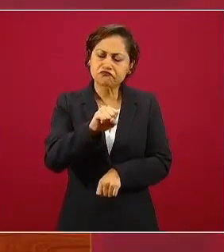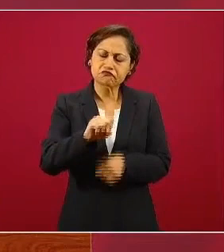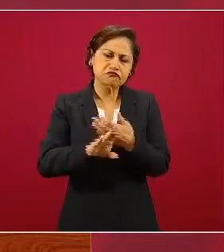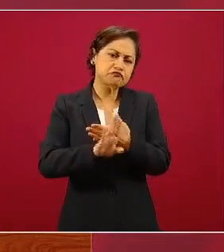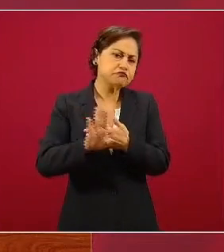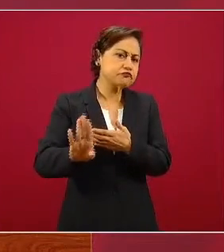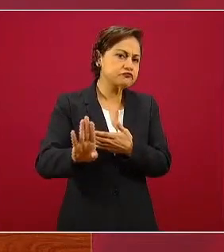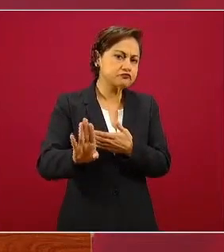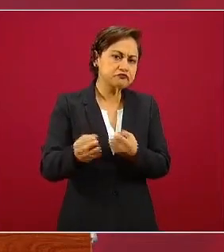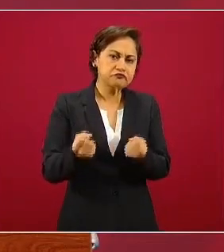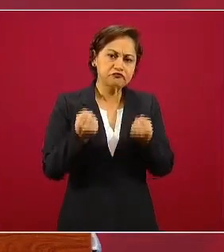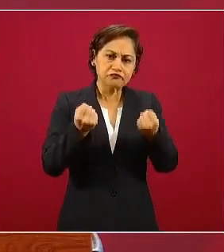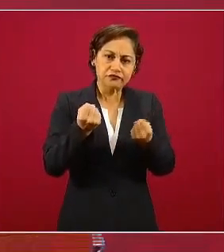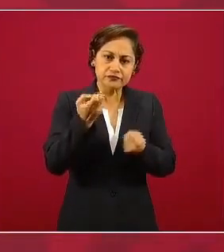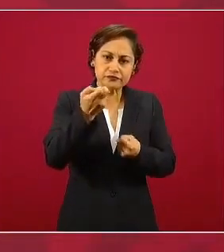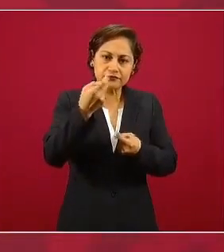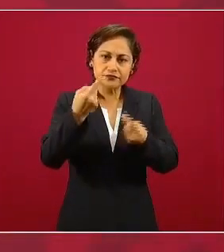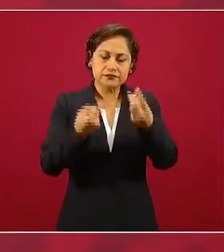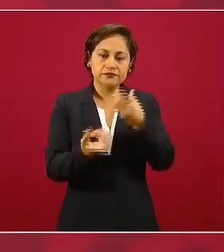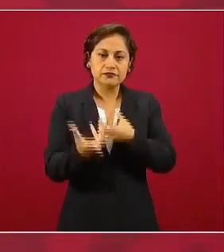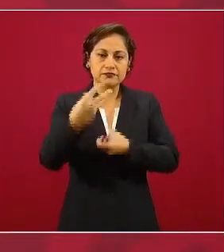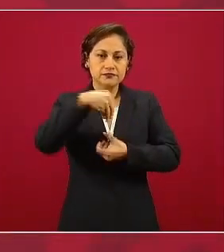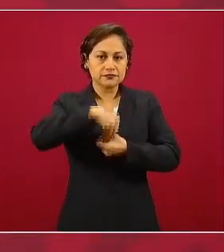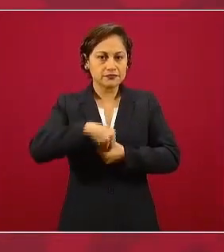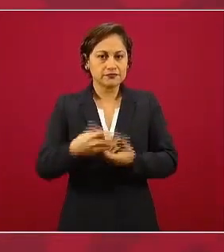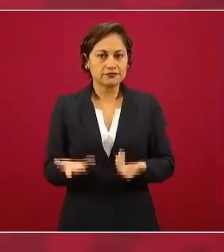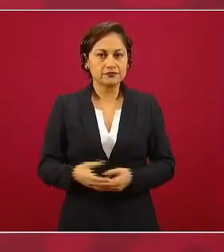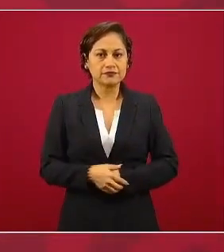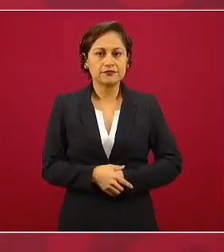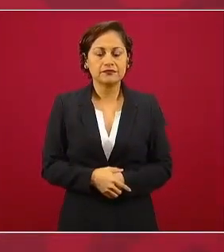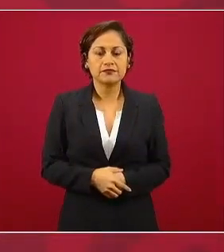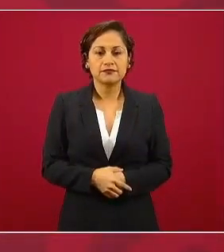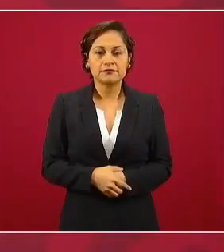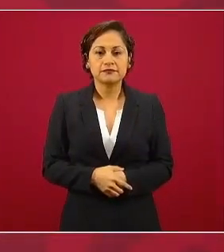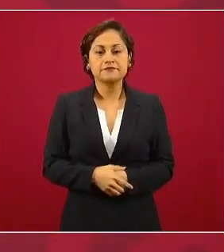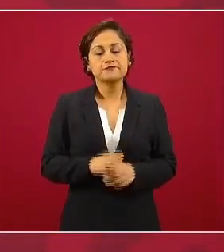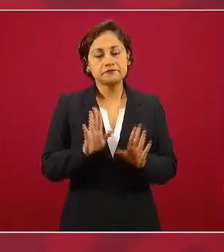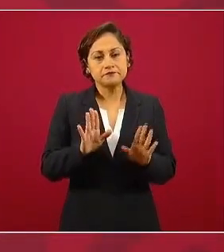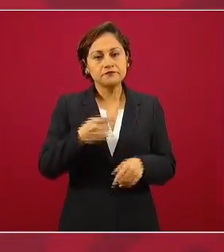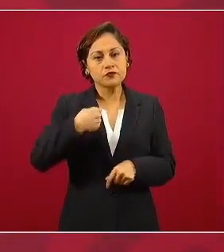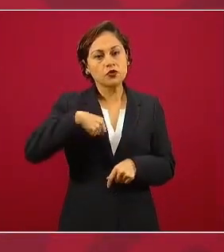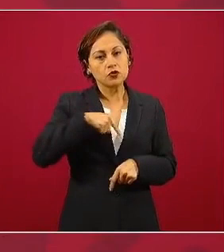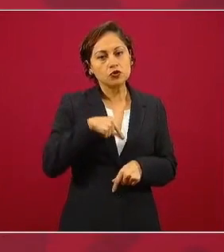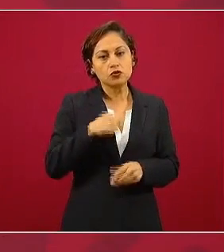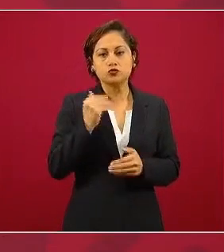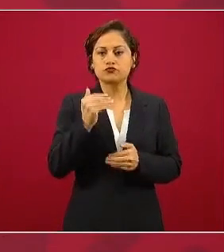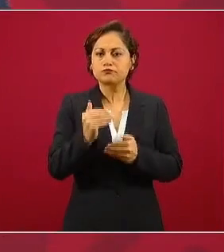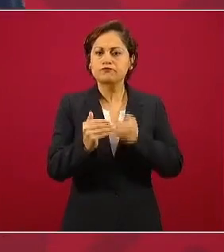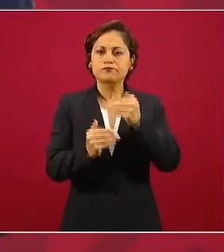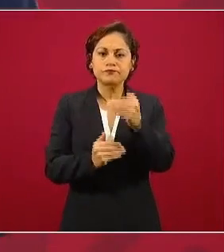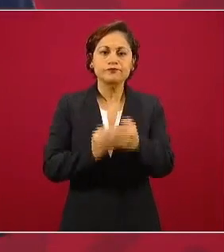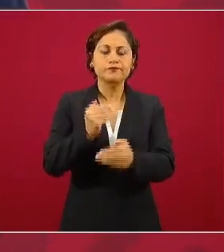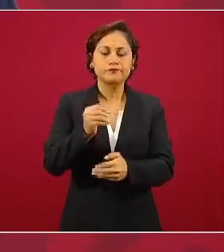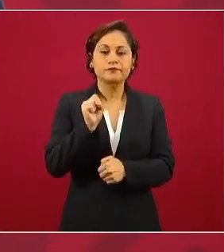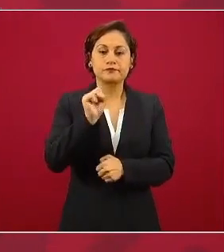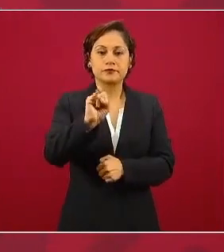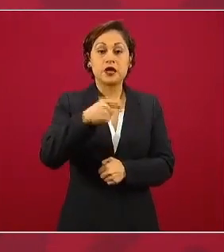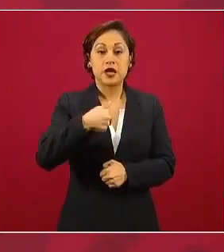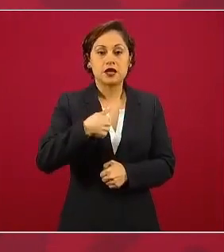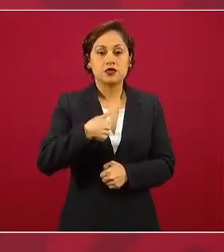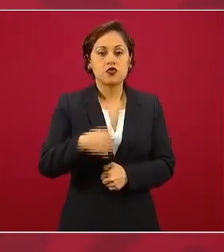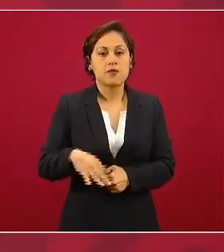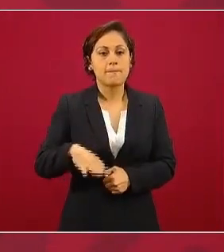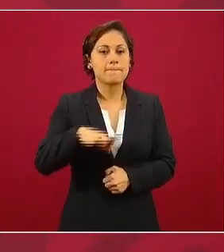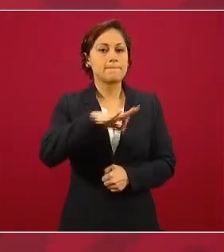Entonces, ahí vamos, y yo tengo mucha fe de que vamos a